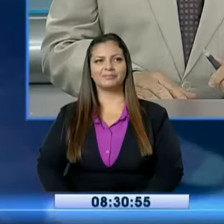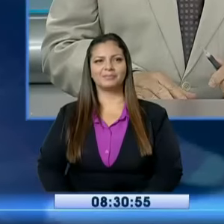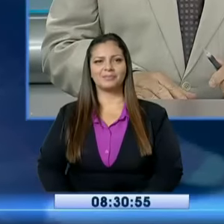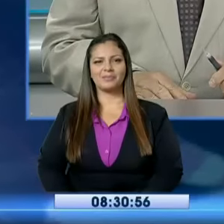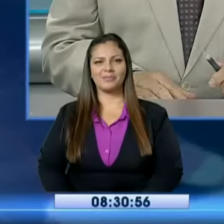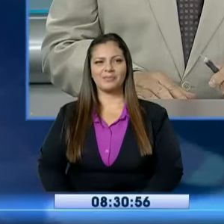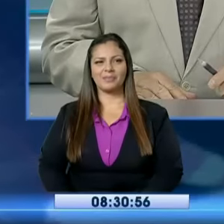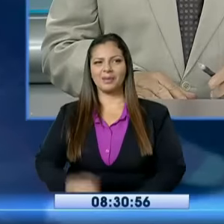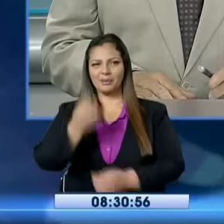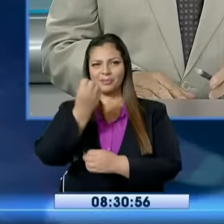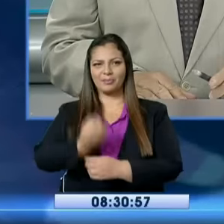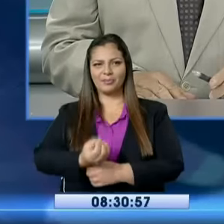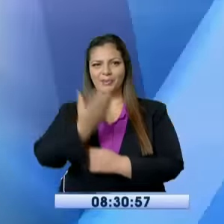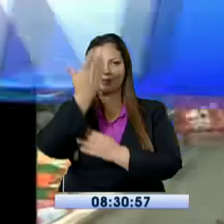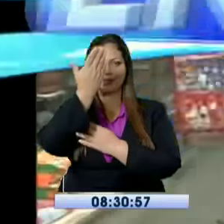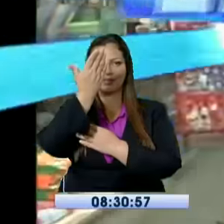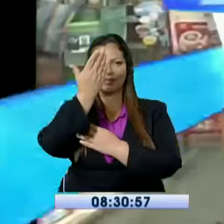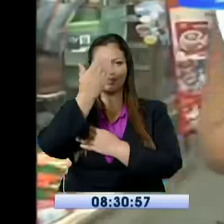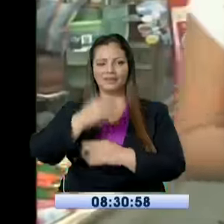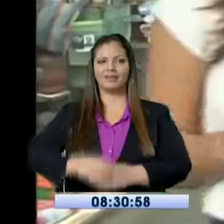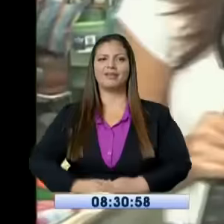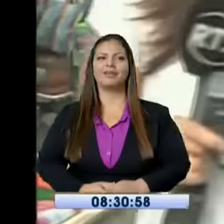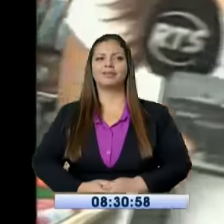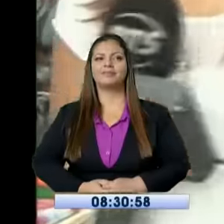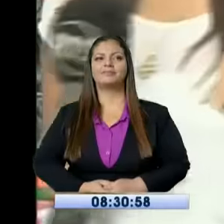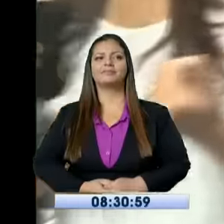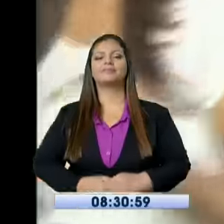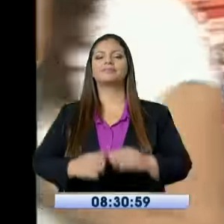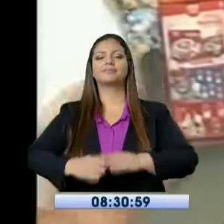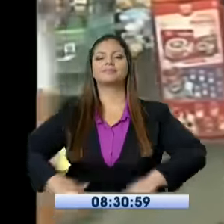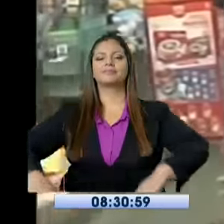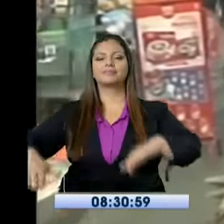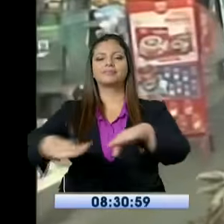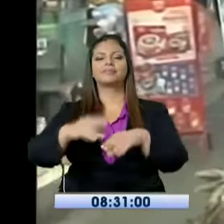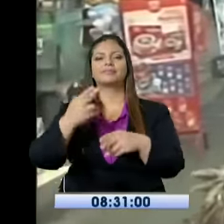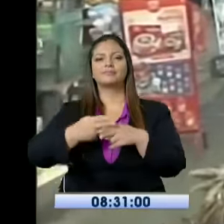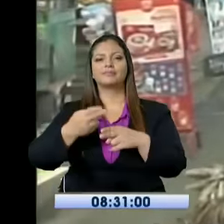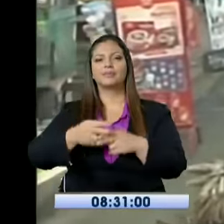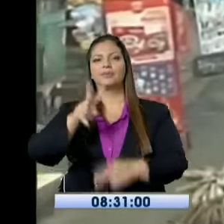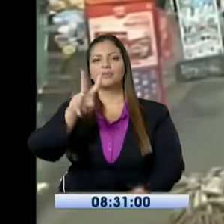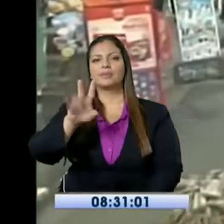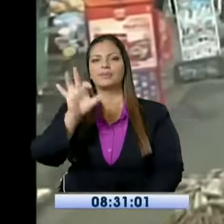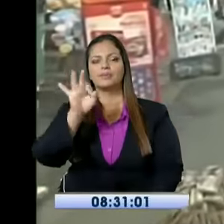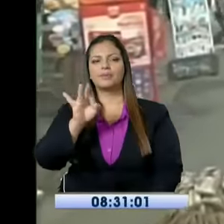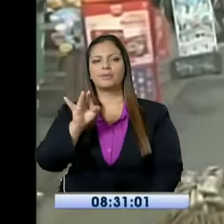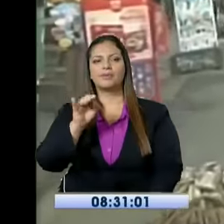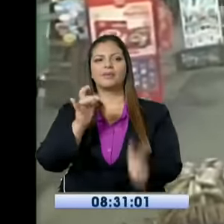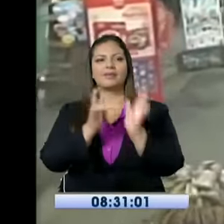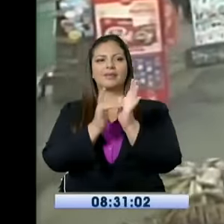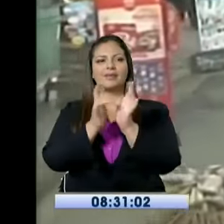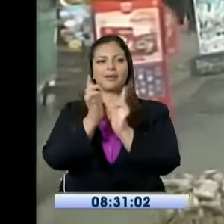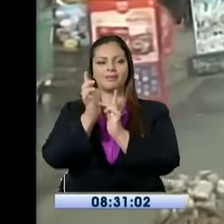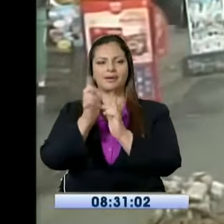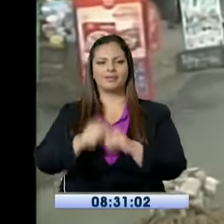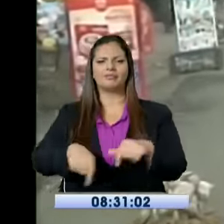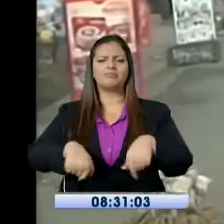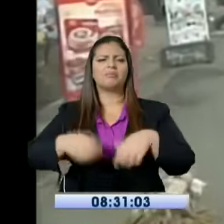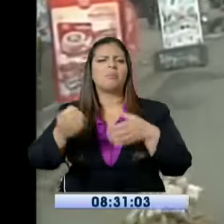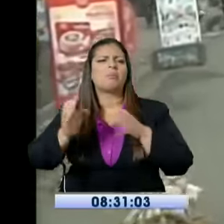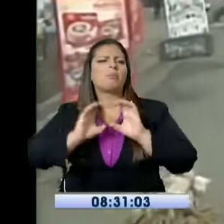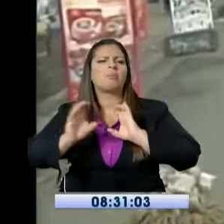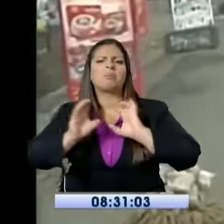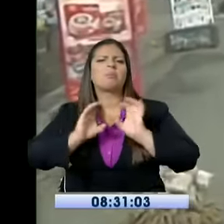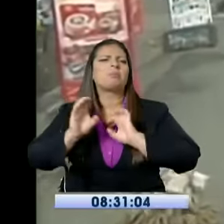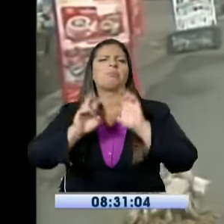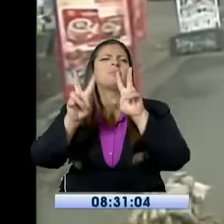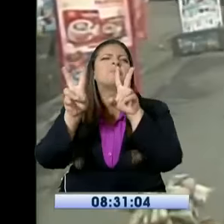cooperativa 29 de abril, en la plaza que se encuentra justamente en la calle principal. Y vamos a hablar acerca del precio de